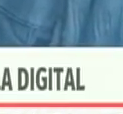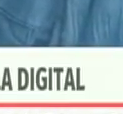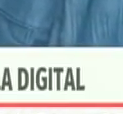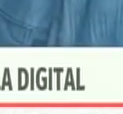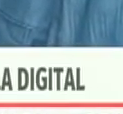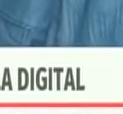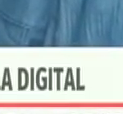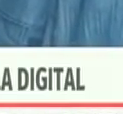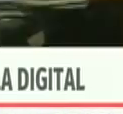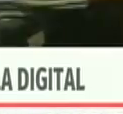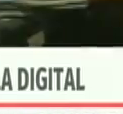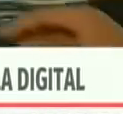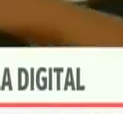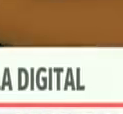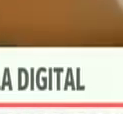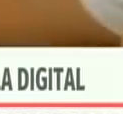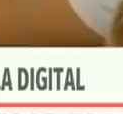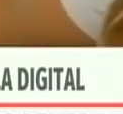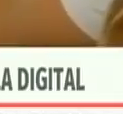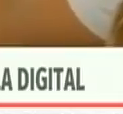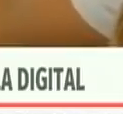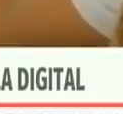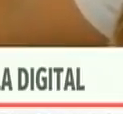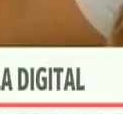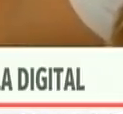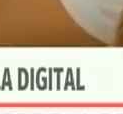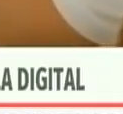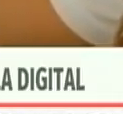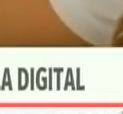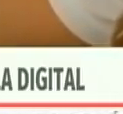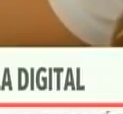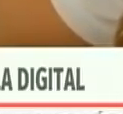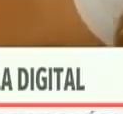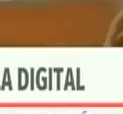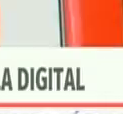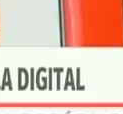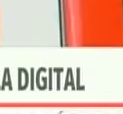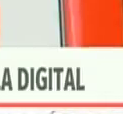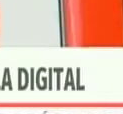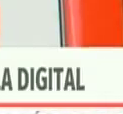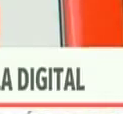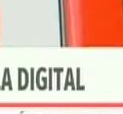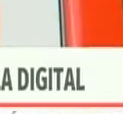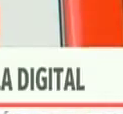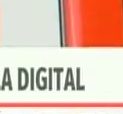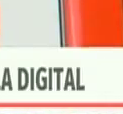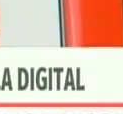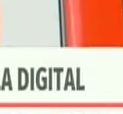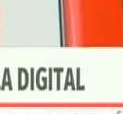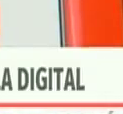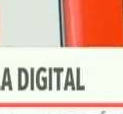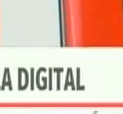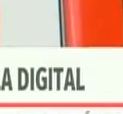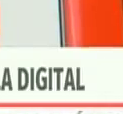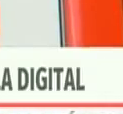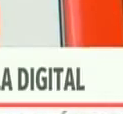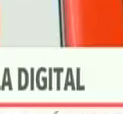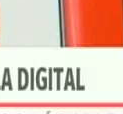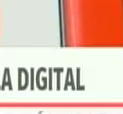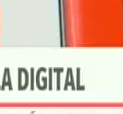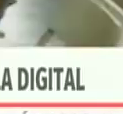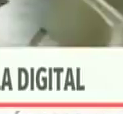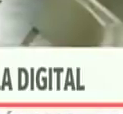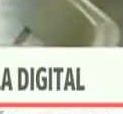También decirle y agradecerle de antemano la oportunidad de que otras comunidades de todo el país puedan ser atendidas con este programa en